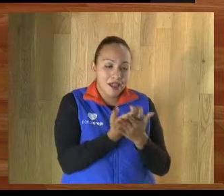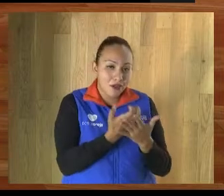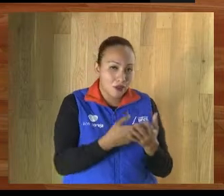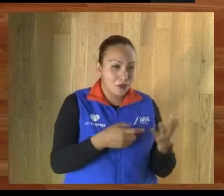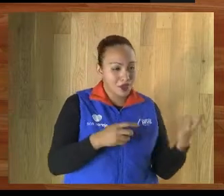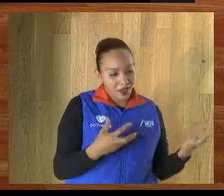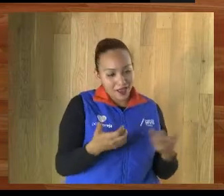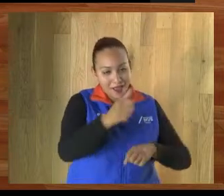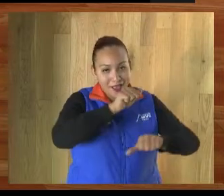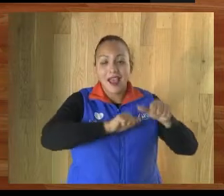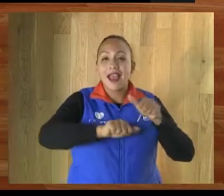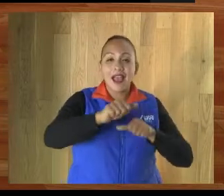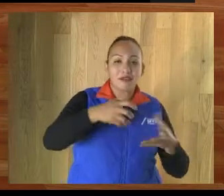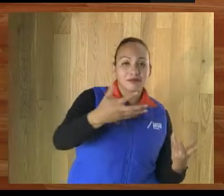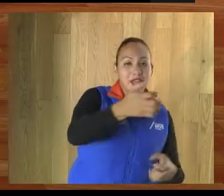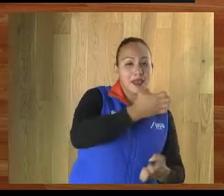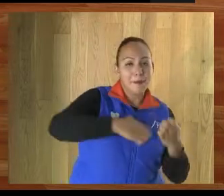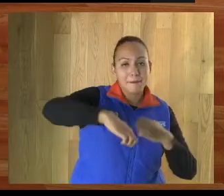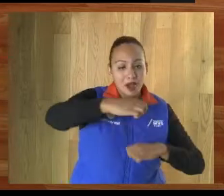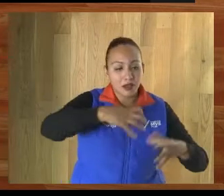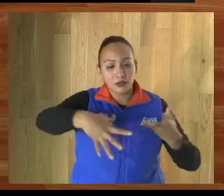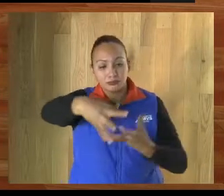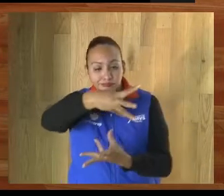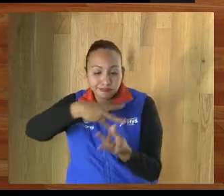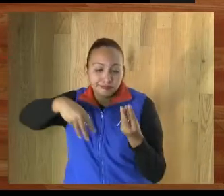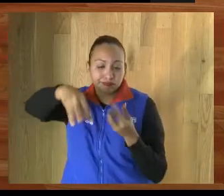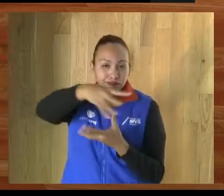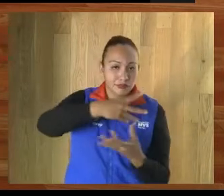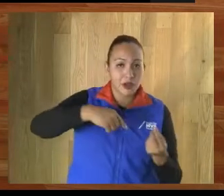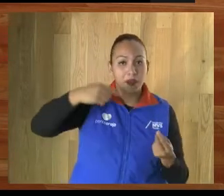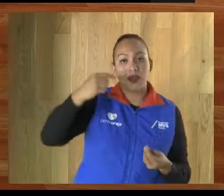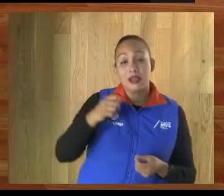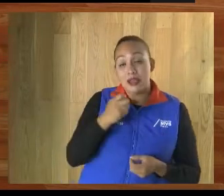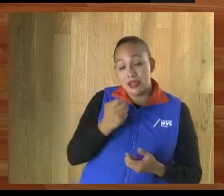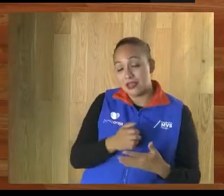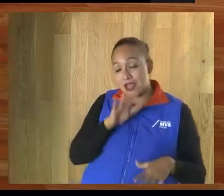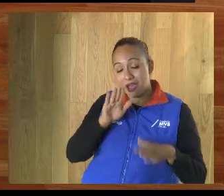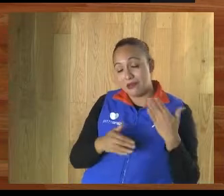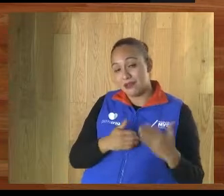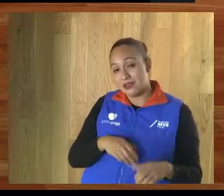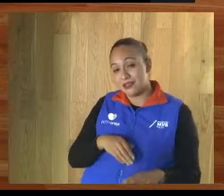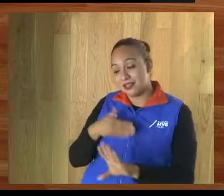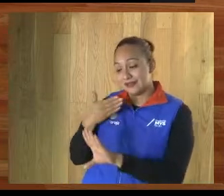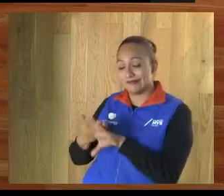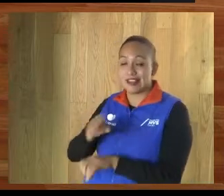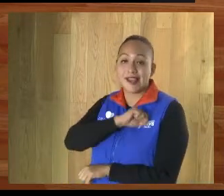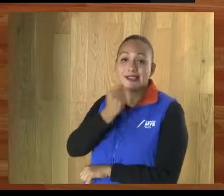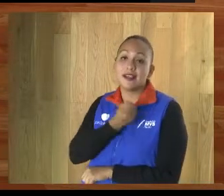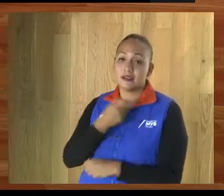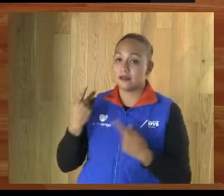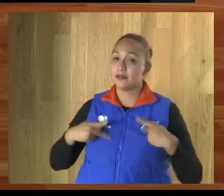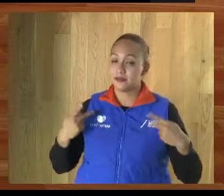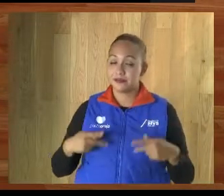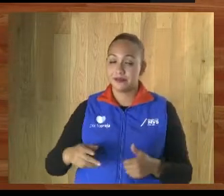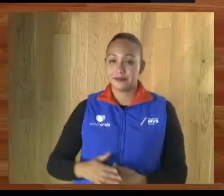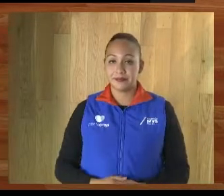salud para todas las personas. En esto, desde luego, el cambio climático, vemos